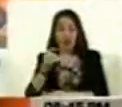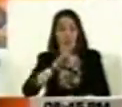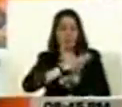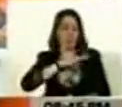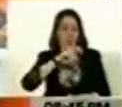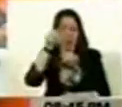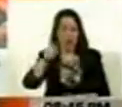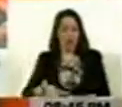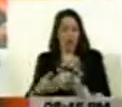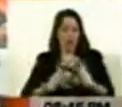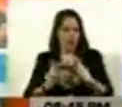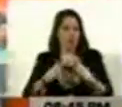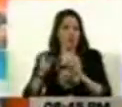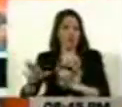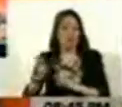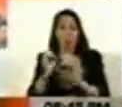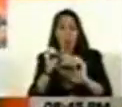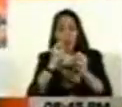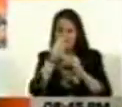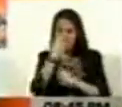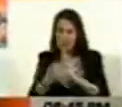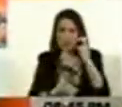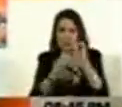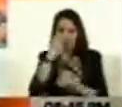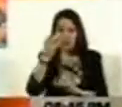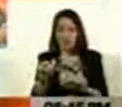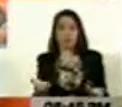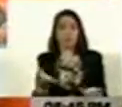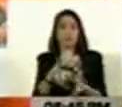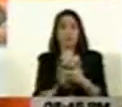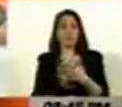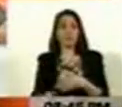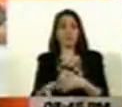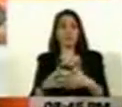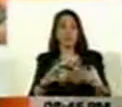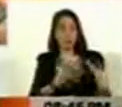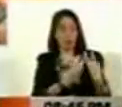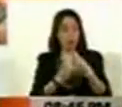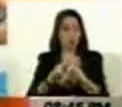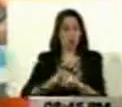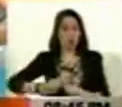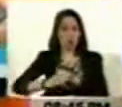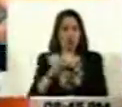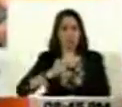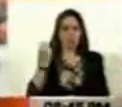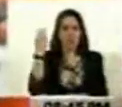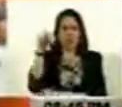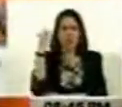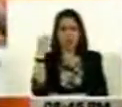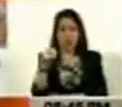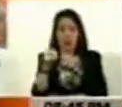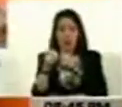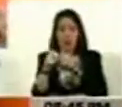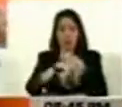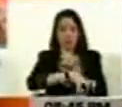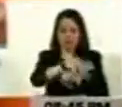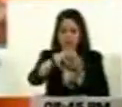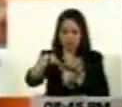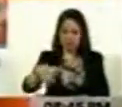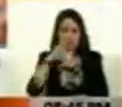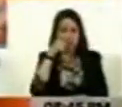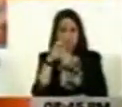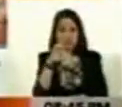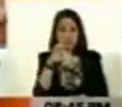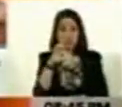En la autopista José Antonio Paz, el sector acompañamiento con la Policía Nacional, puesto de Mazparro. Tenemos